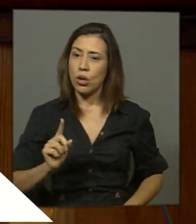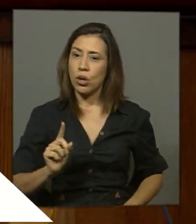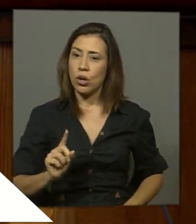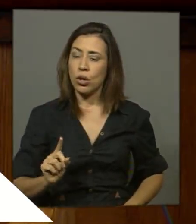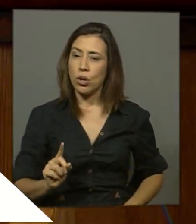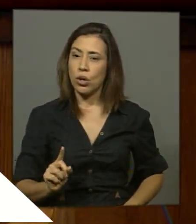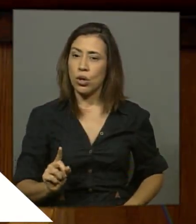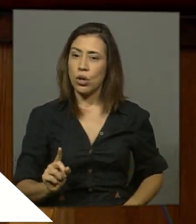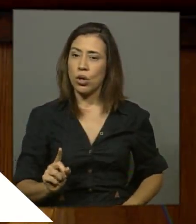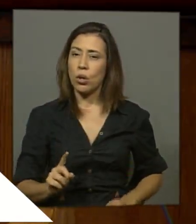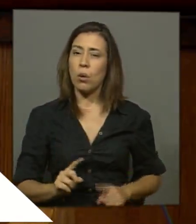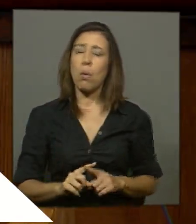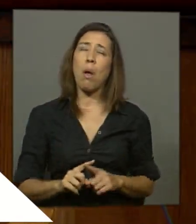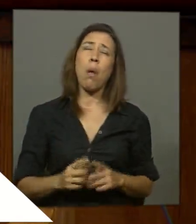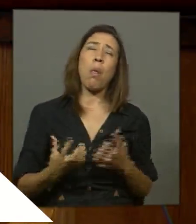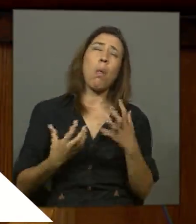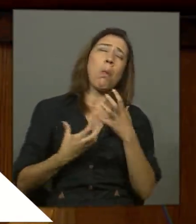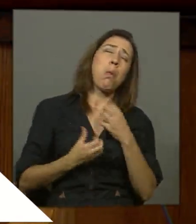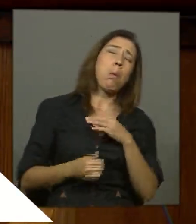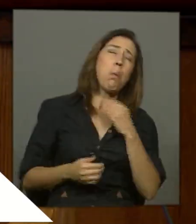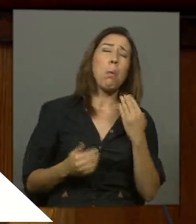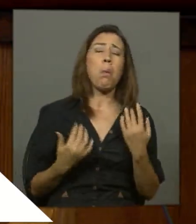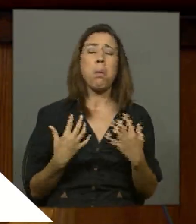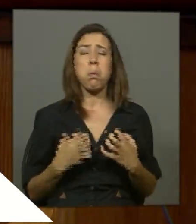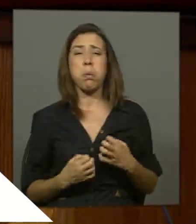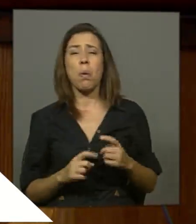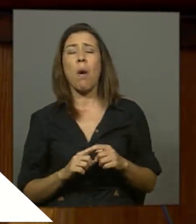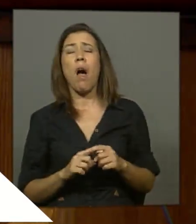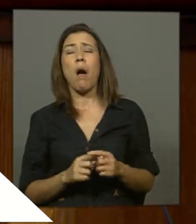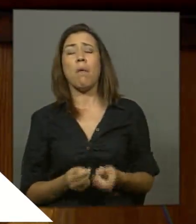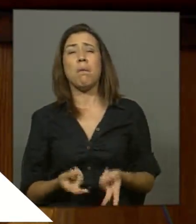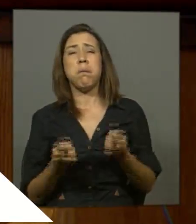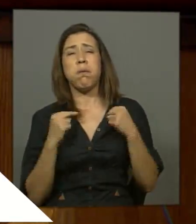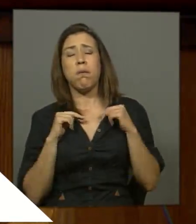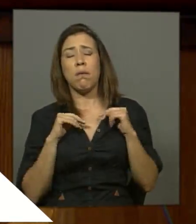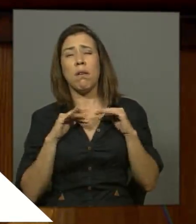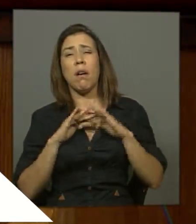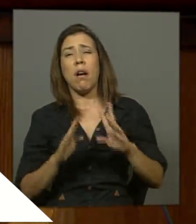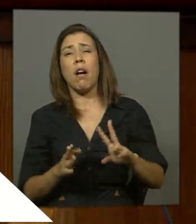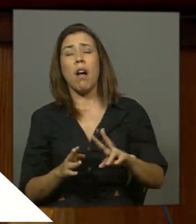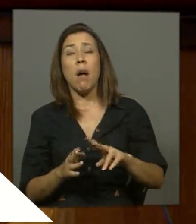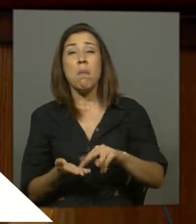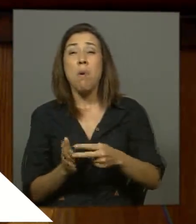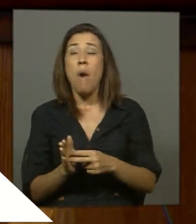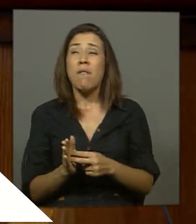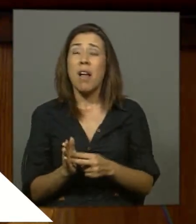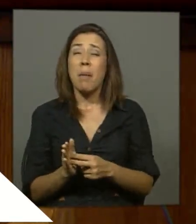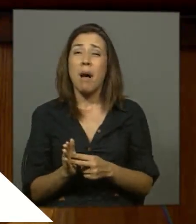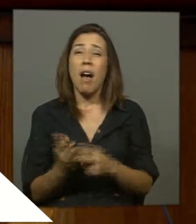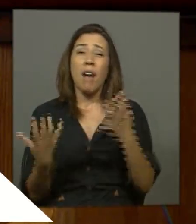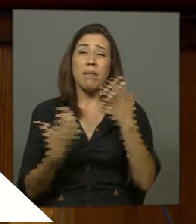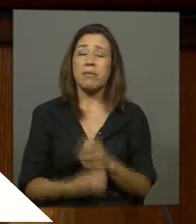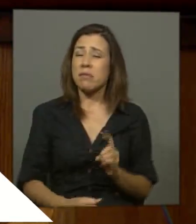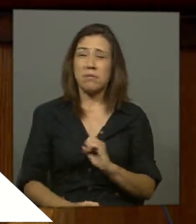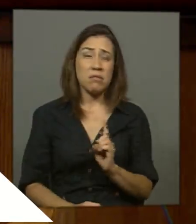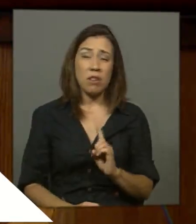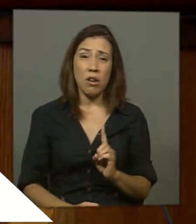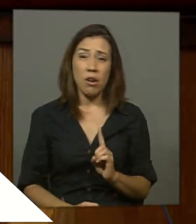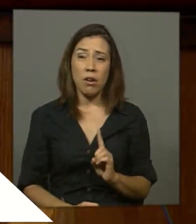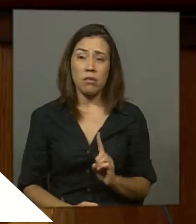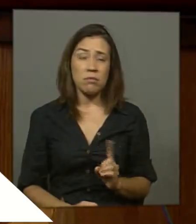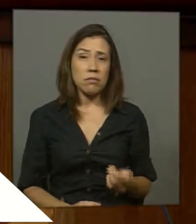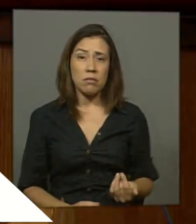que se echa a morir y cree que y se rinde ante las las adversidades y las situaciones complejas menos